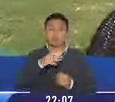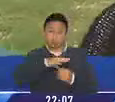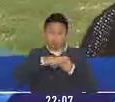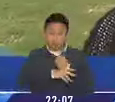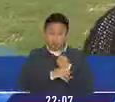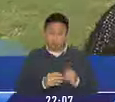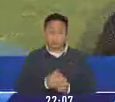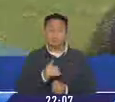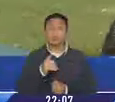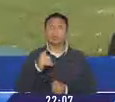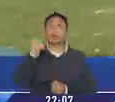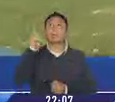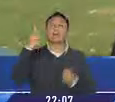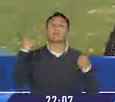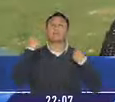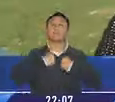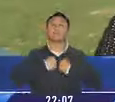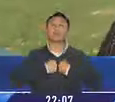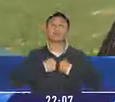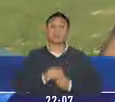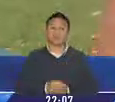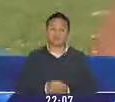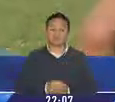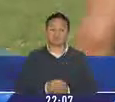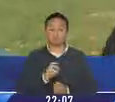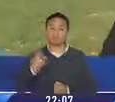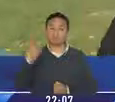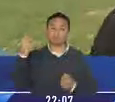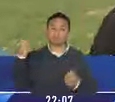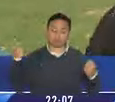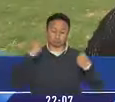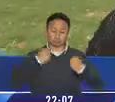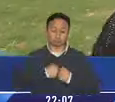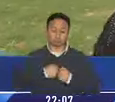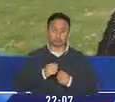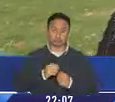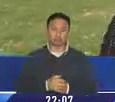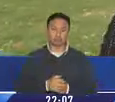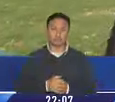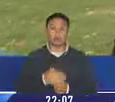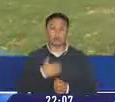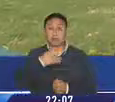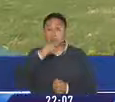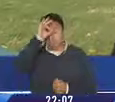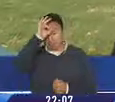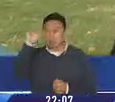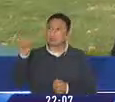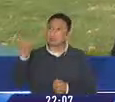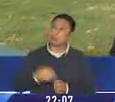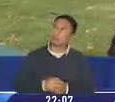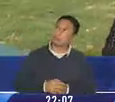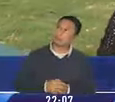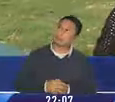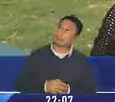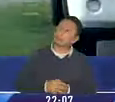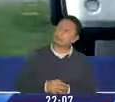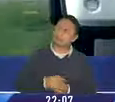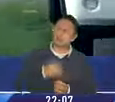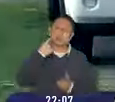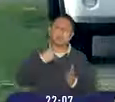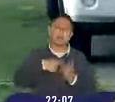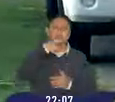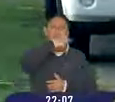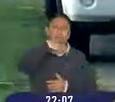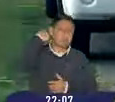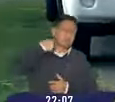mi chompa se quedó. Entonces él se paró. Cogió y se envolvió el cable en el cuello. Yo no pensé, pues digo, ¿cómo ese cable duro se envuelve en el cuello? Para cuando